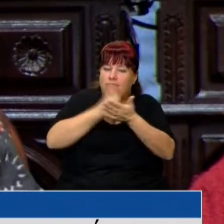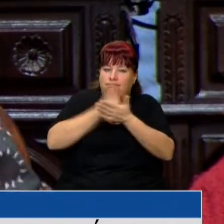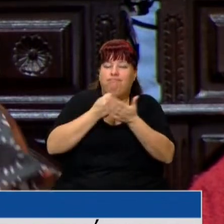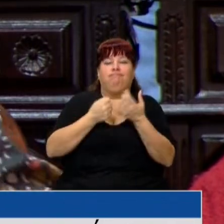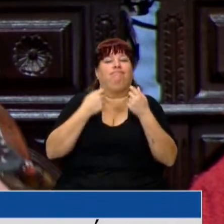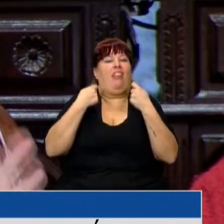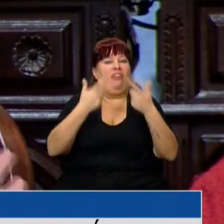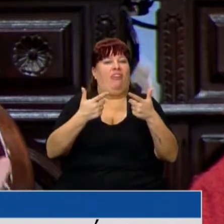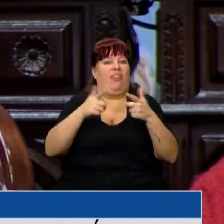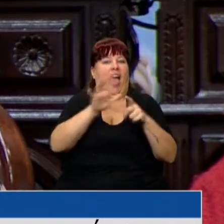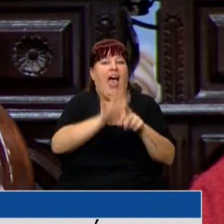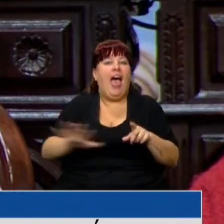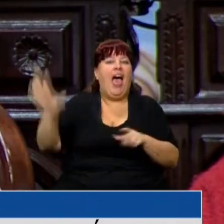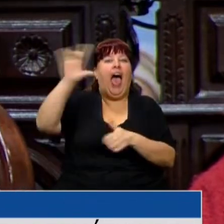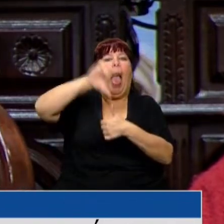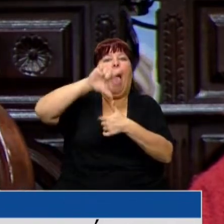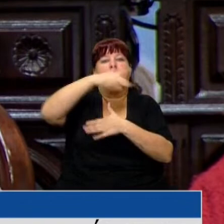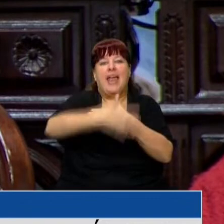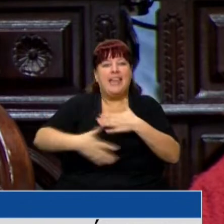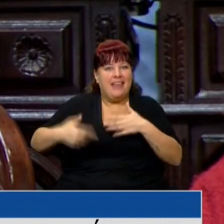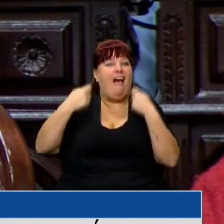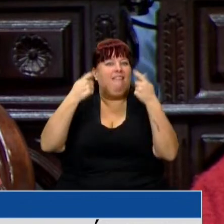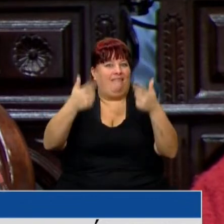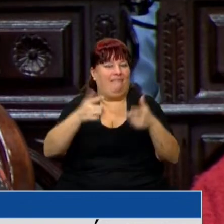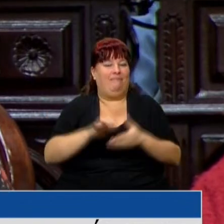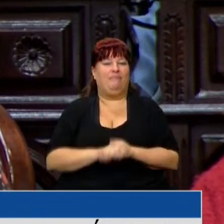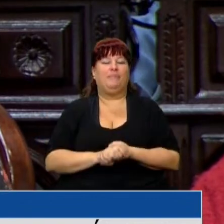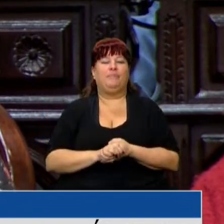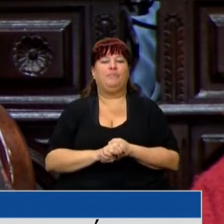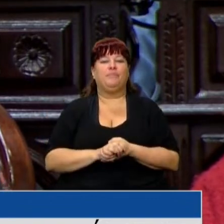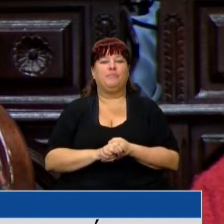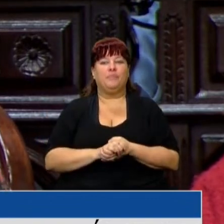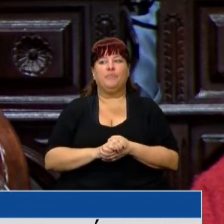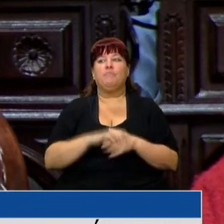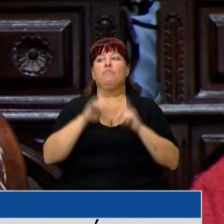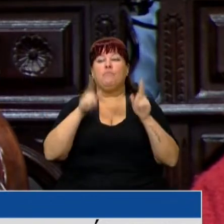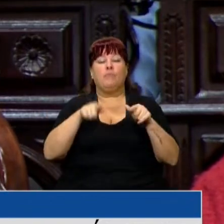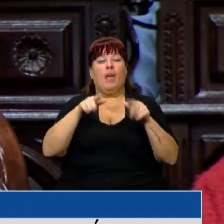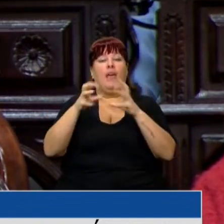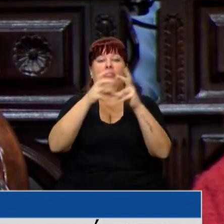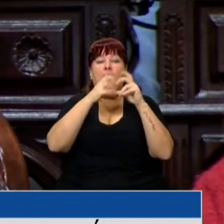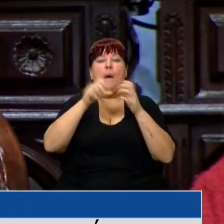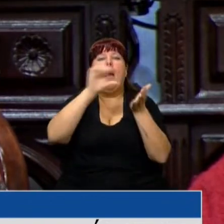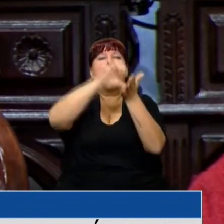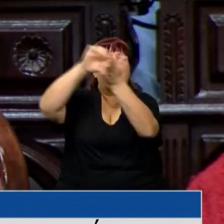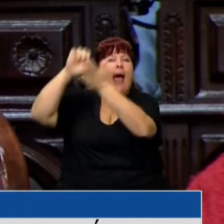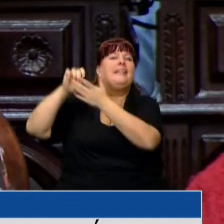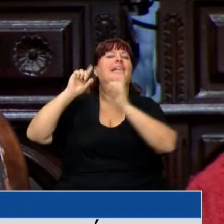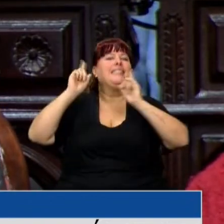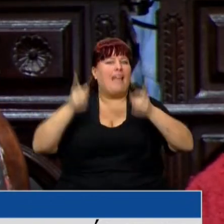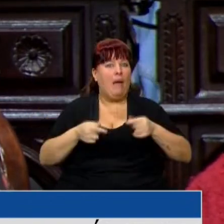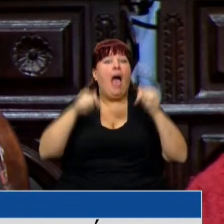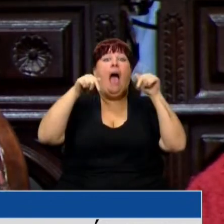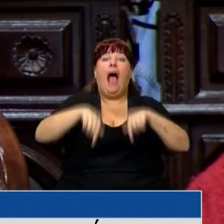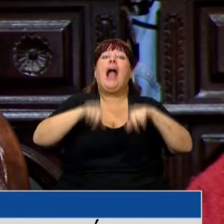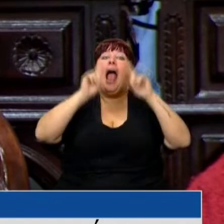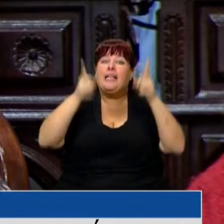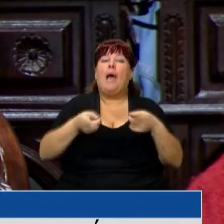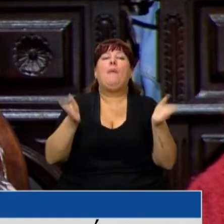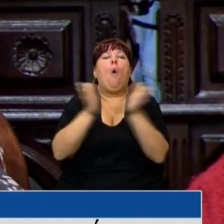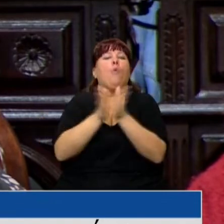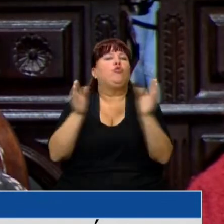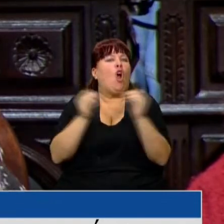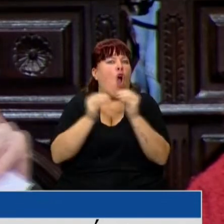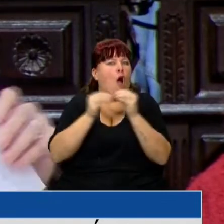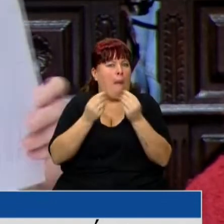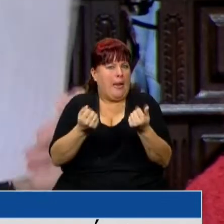lleva entonces a la región de América Latina y a dar esta discusión en distintos países. Y acá también con compañeras